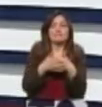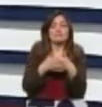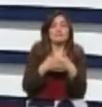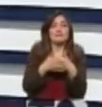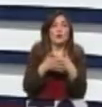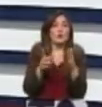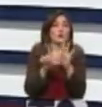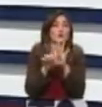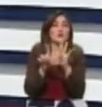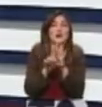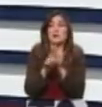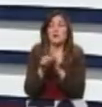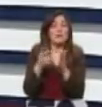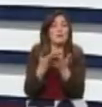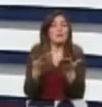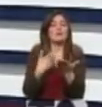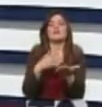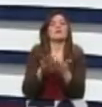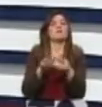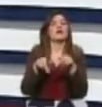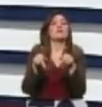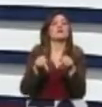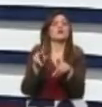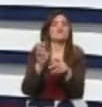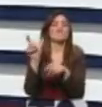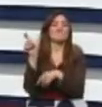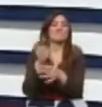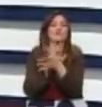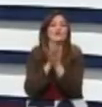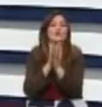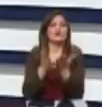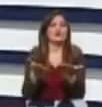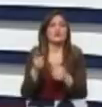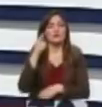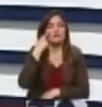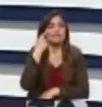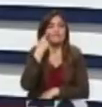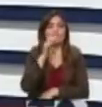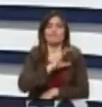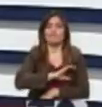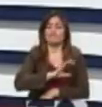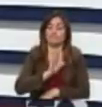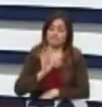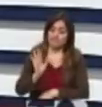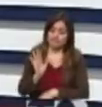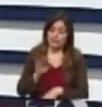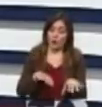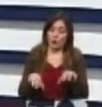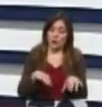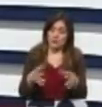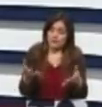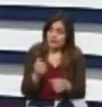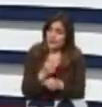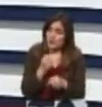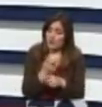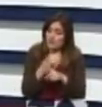una licencia que no se está otorgando. Bueno, ahí hay que mucho ojo al municipio, lo que está pasando. No hay coordinación